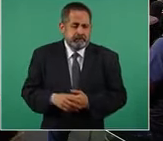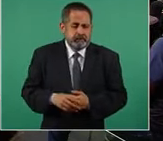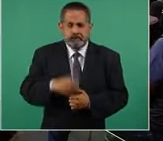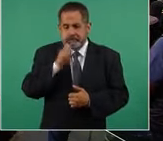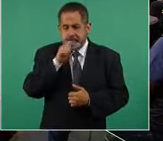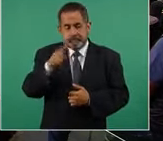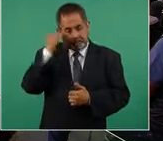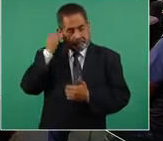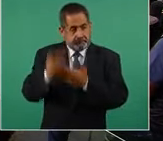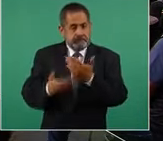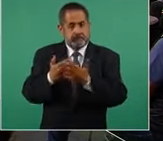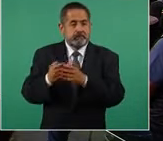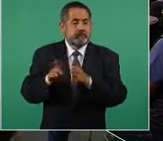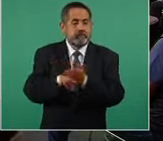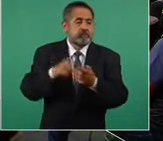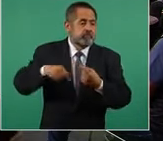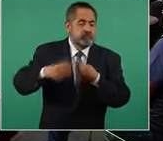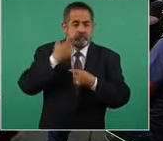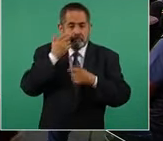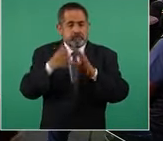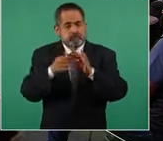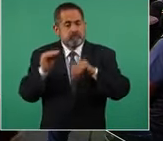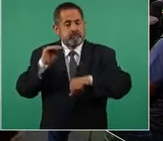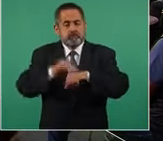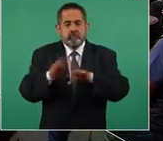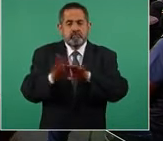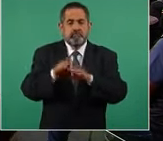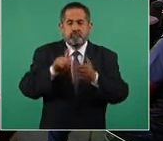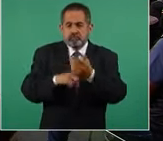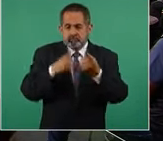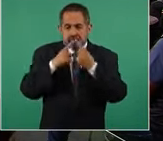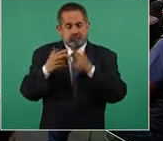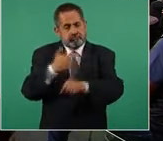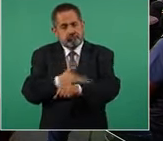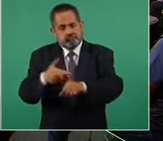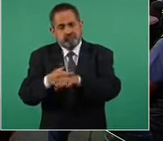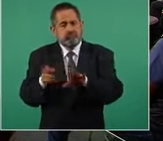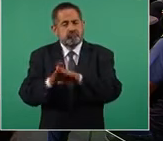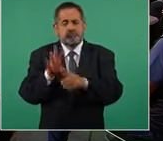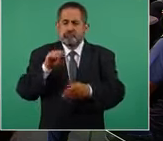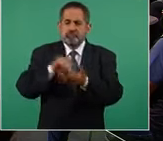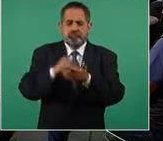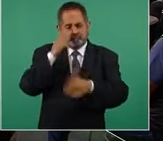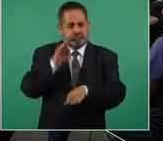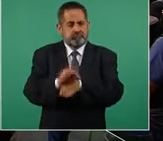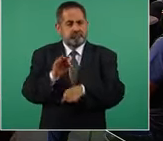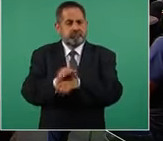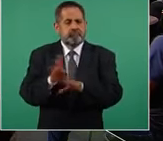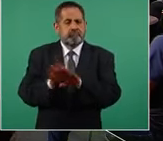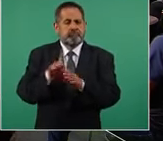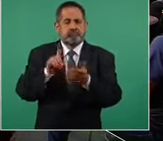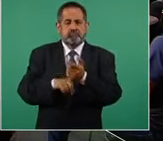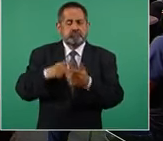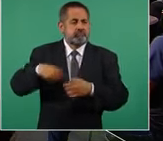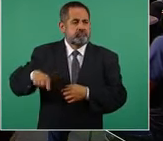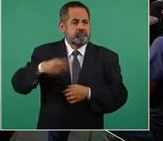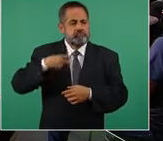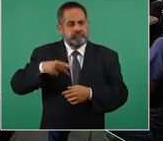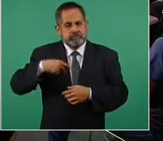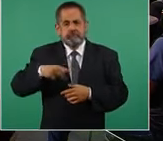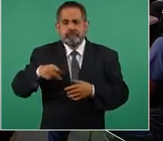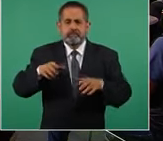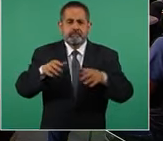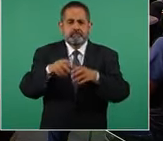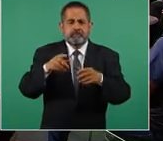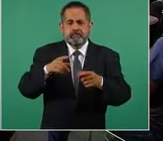su iniciativa pues quieren establecer cláusulas para que se proteja a los líderes mineros y después a todos